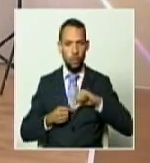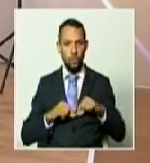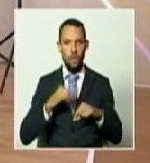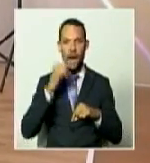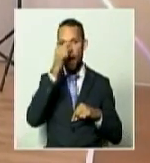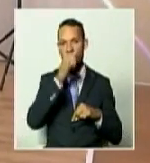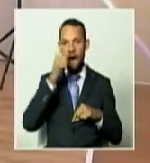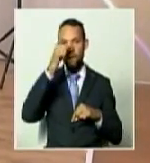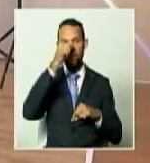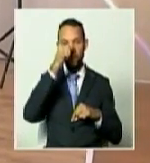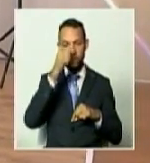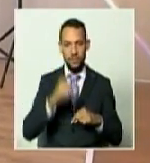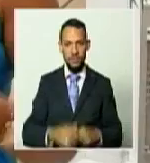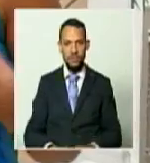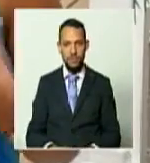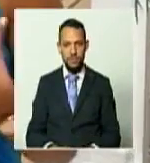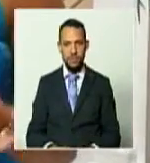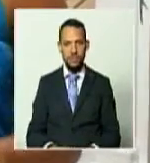africanas.